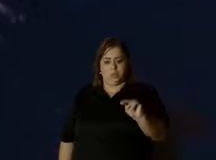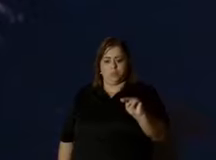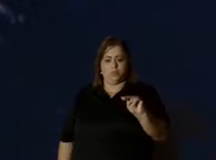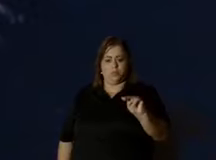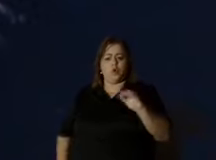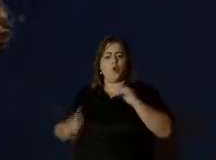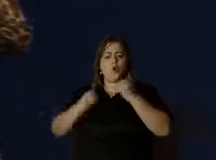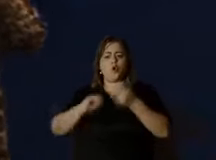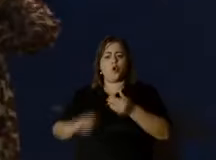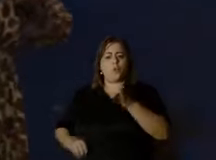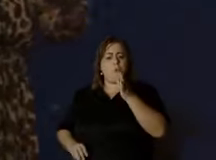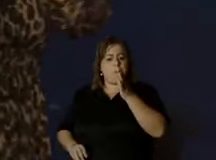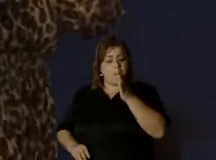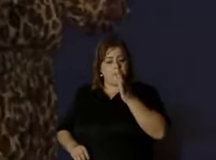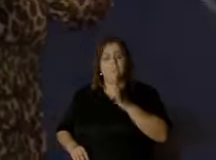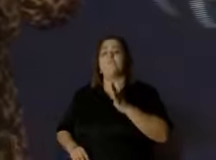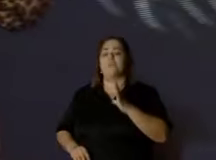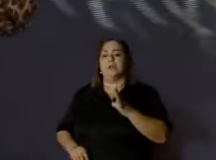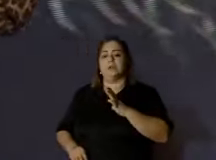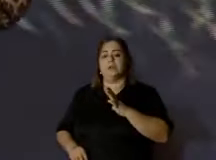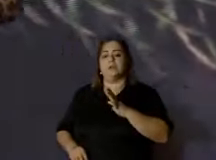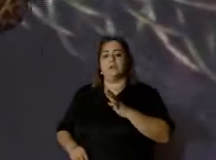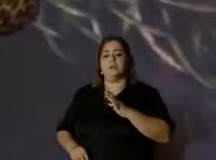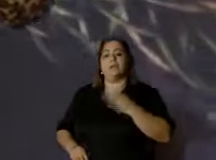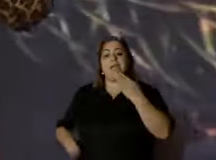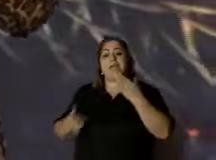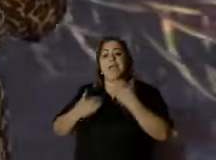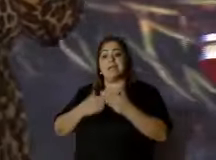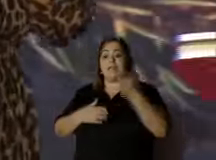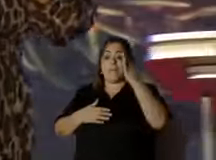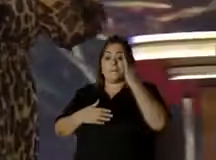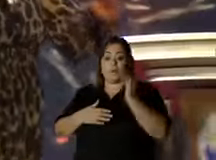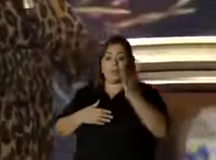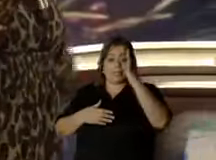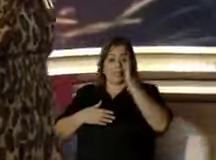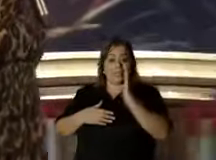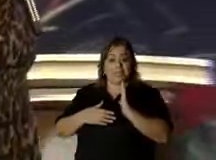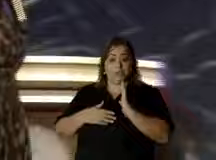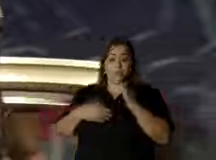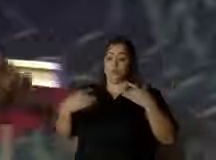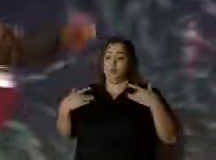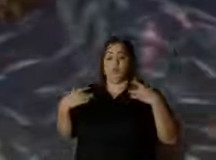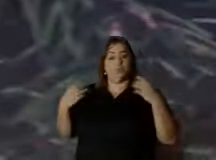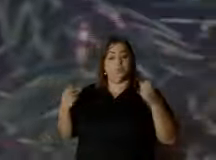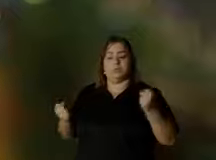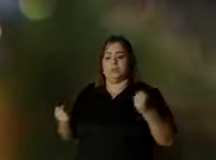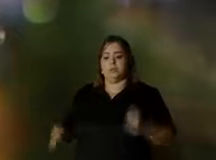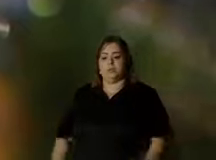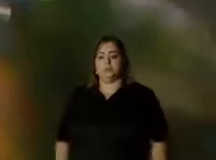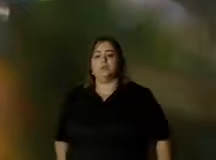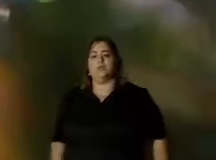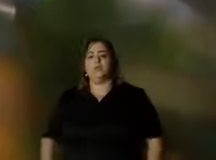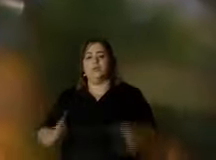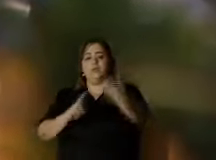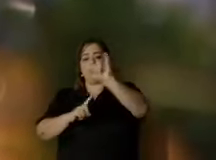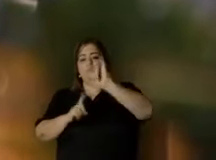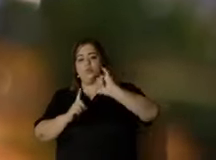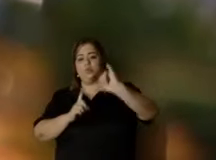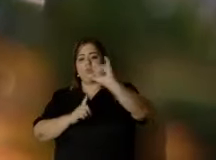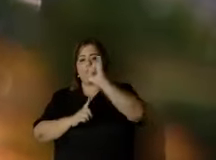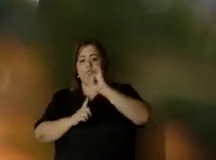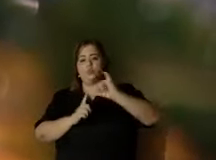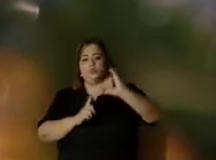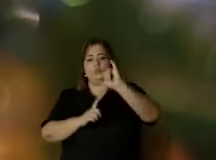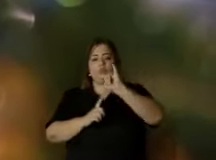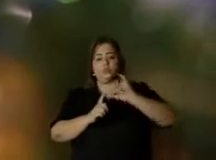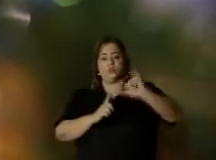gloria a Dios, gloria a Dios. Damos gracias a Dios por su sanidad. Ahí está el poder de Dios, eso es, eso es. Ahí está la unción de Dios sanadora. Ahí